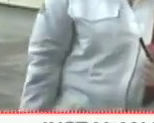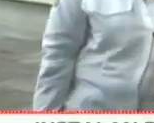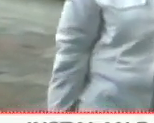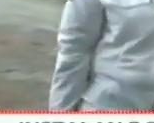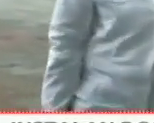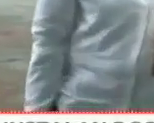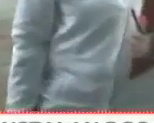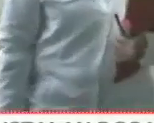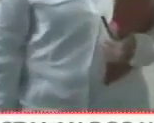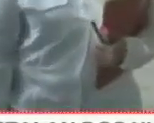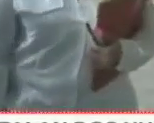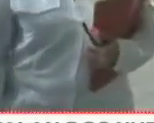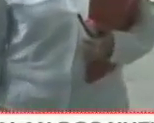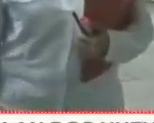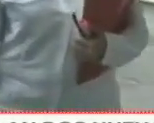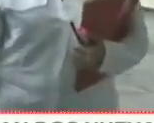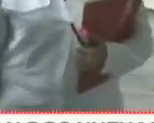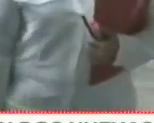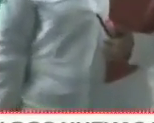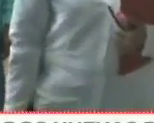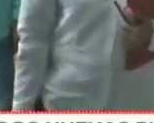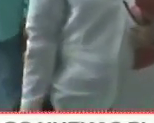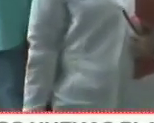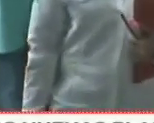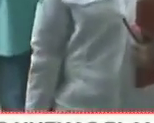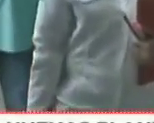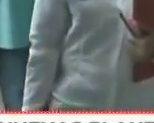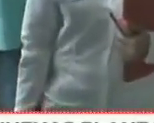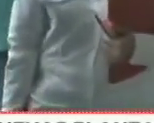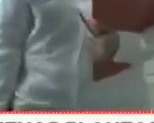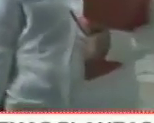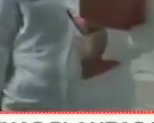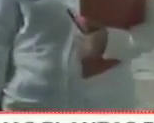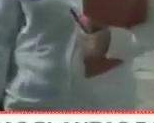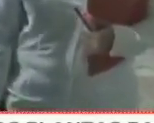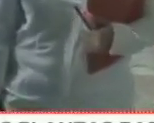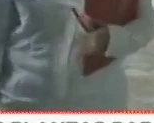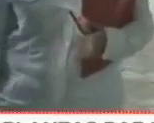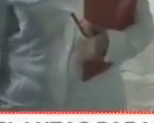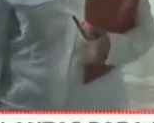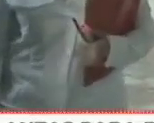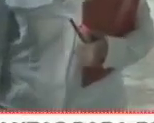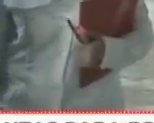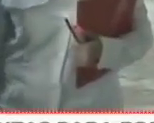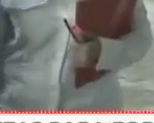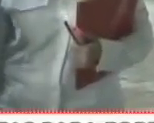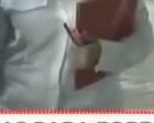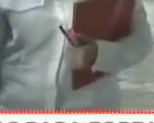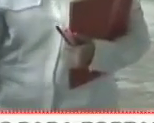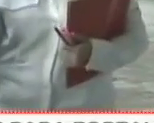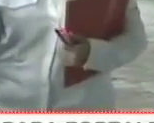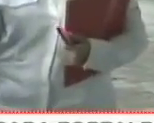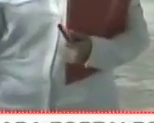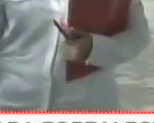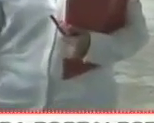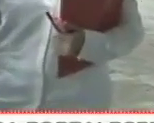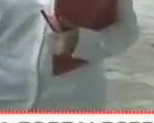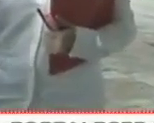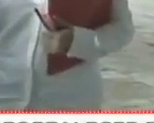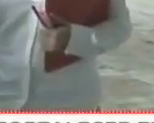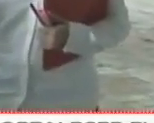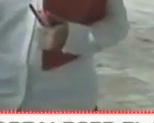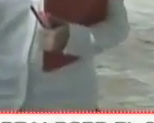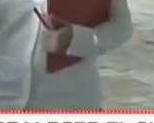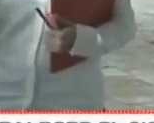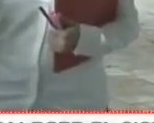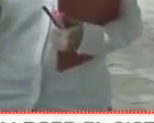Hoy es miércoles 16 de octubre. Saludo a toda Venezuela. Hoy es día